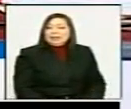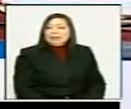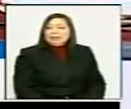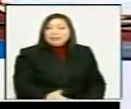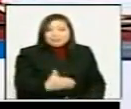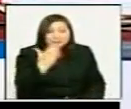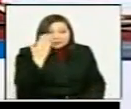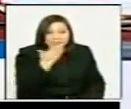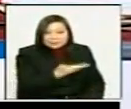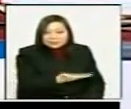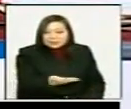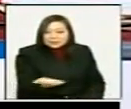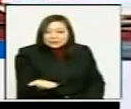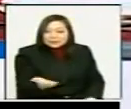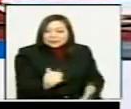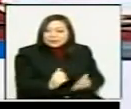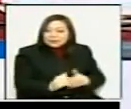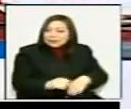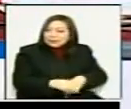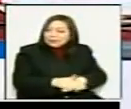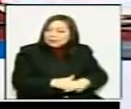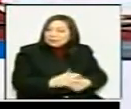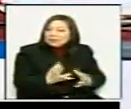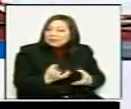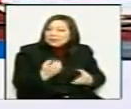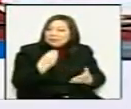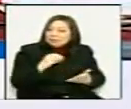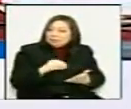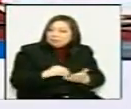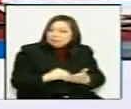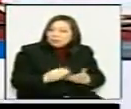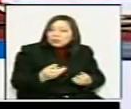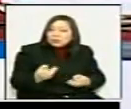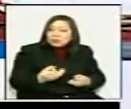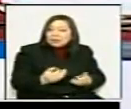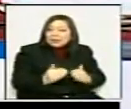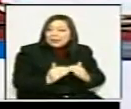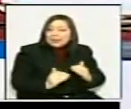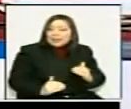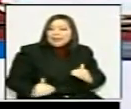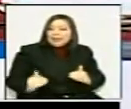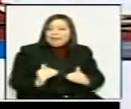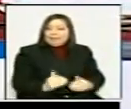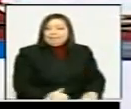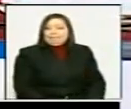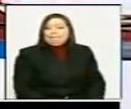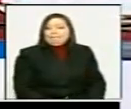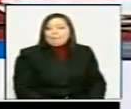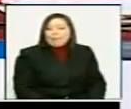Saben ustedes que un proceso de casación lo tiene que ver la Corte Suprema al máximo nivel.